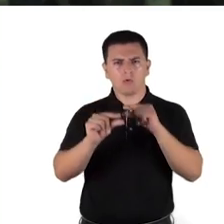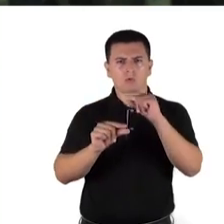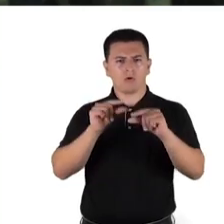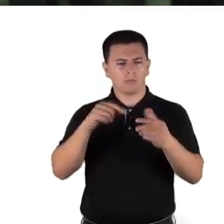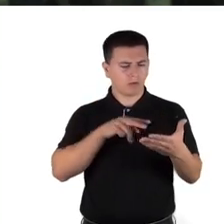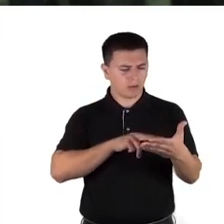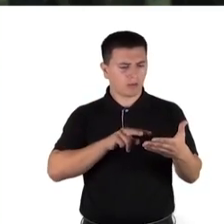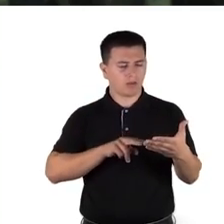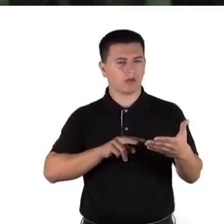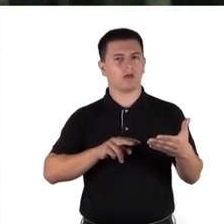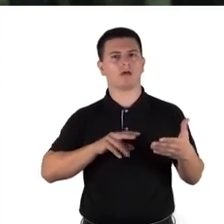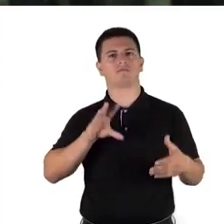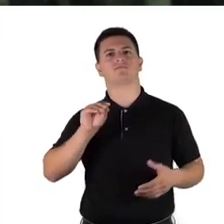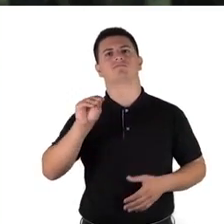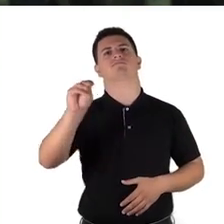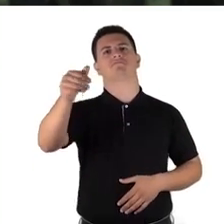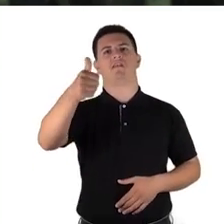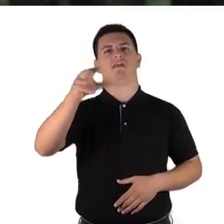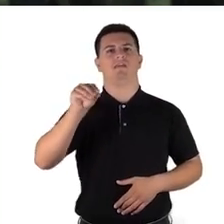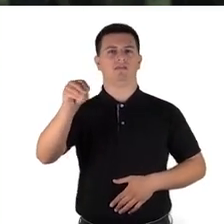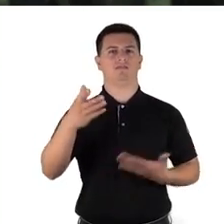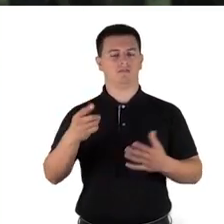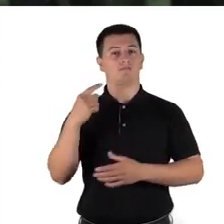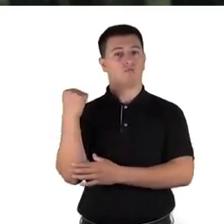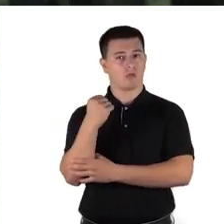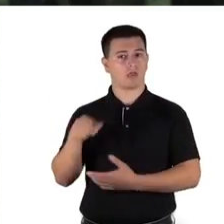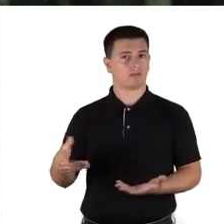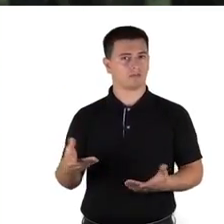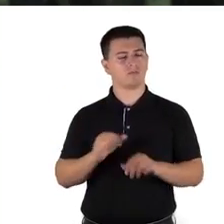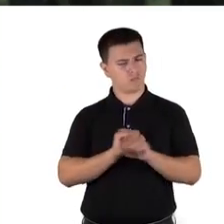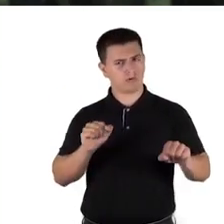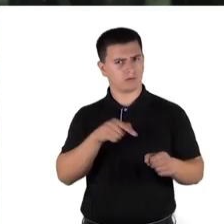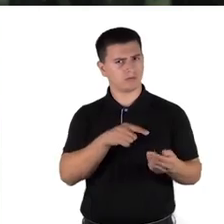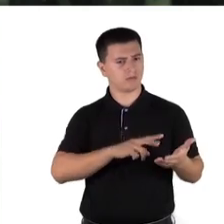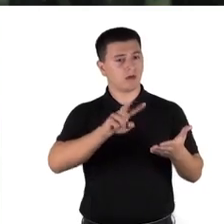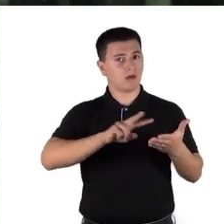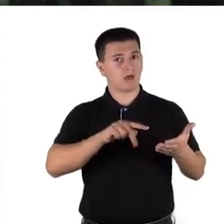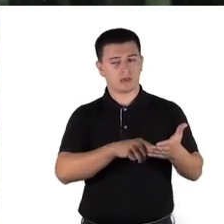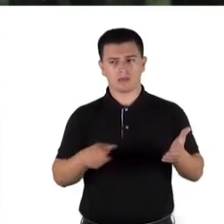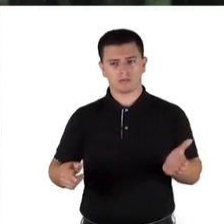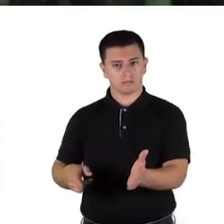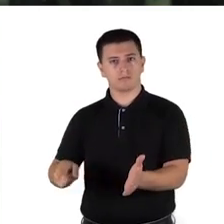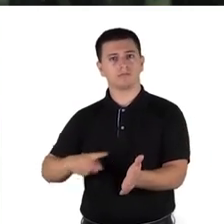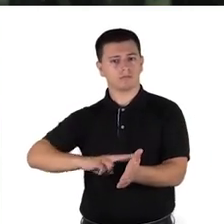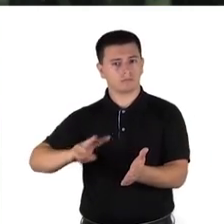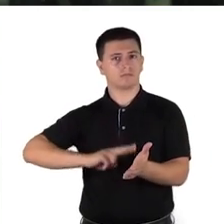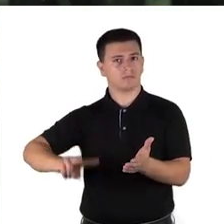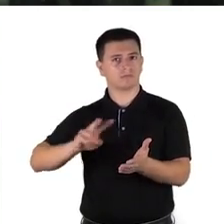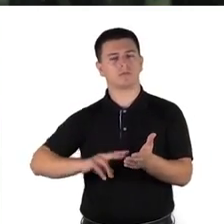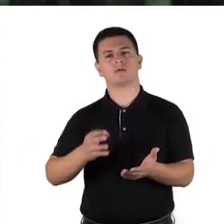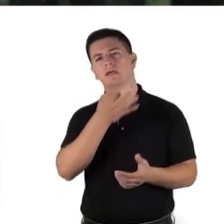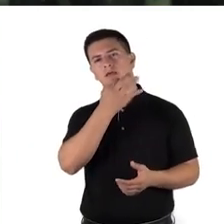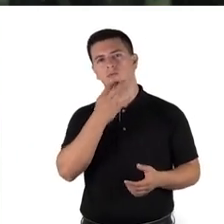tan claramente, ¿eh? Empiezan a después desarrollar como un lenguaje más entendible para los adultos también. Entonces, eso, por ejemplo,